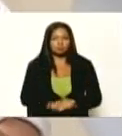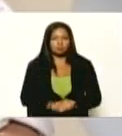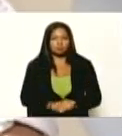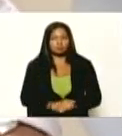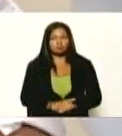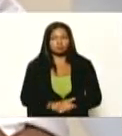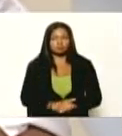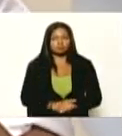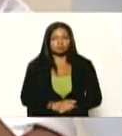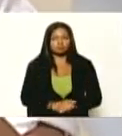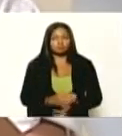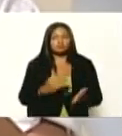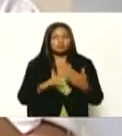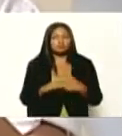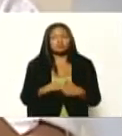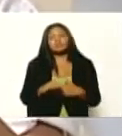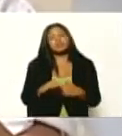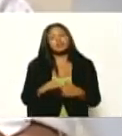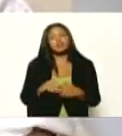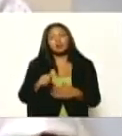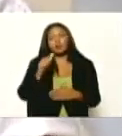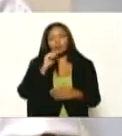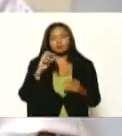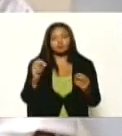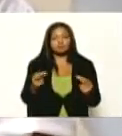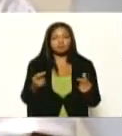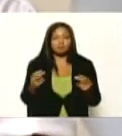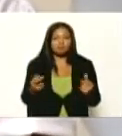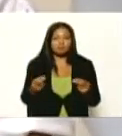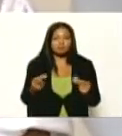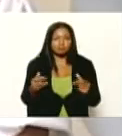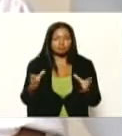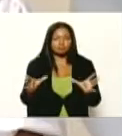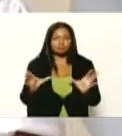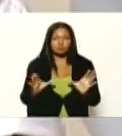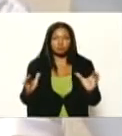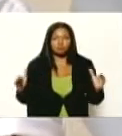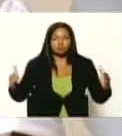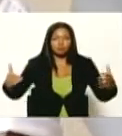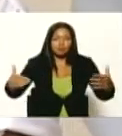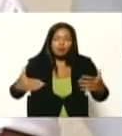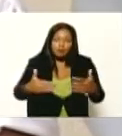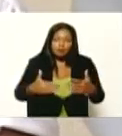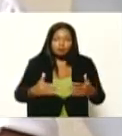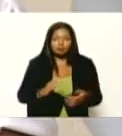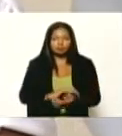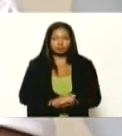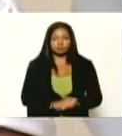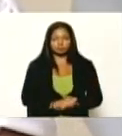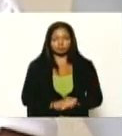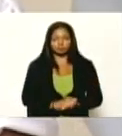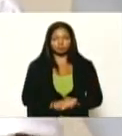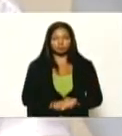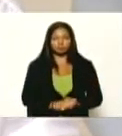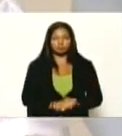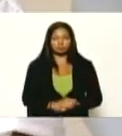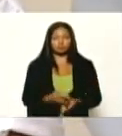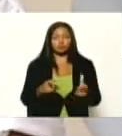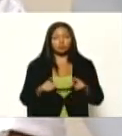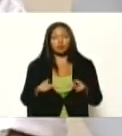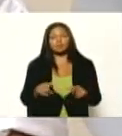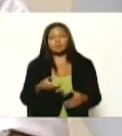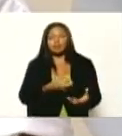le va a llegar a través de Hidrocapital la reactivación de un tanque en la subestación de bomberos